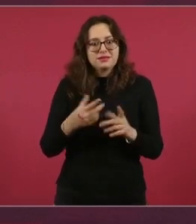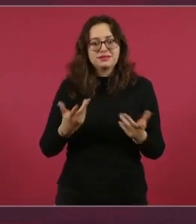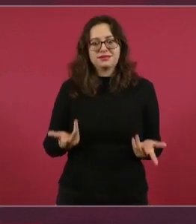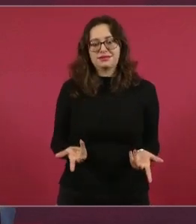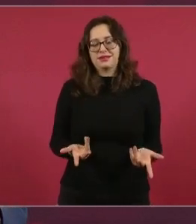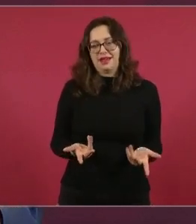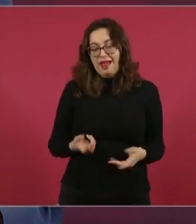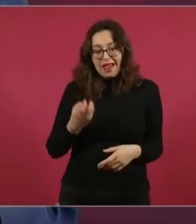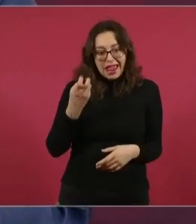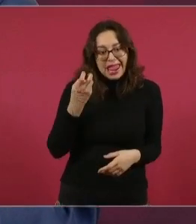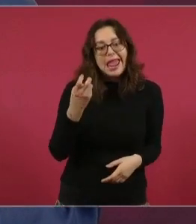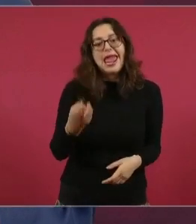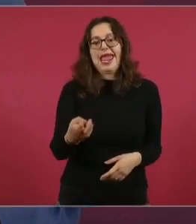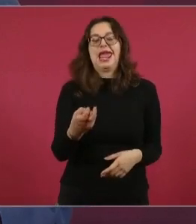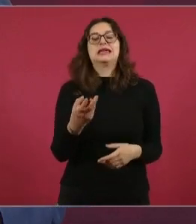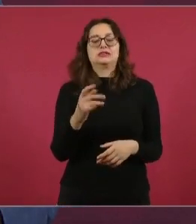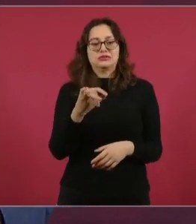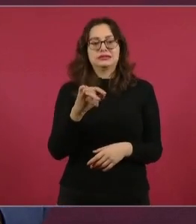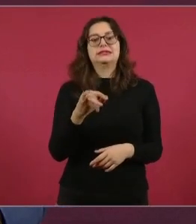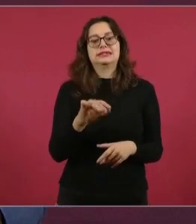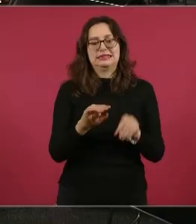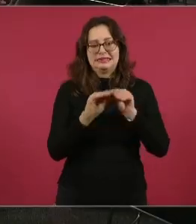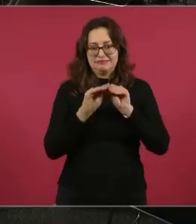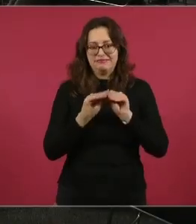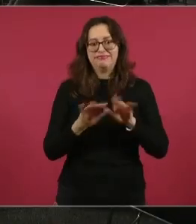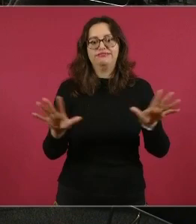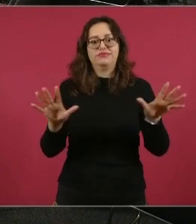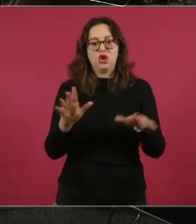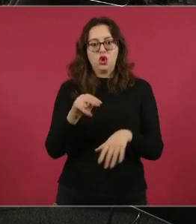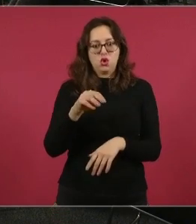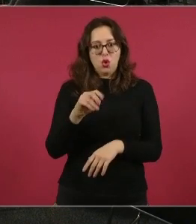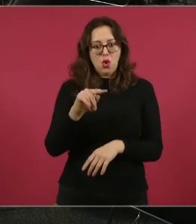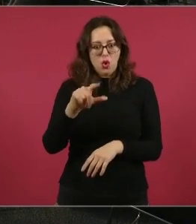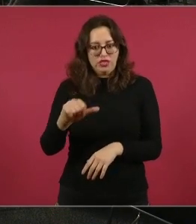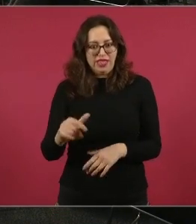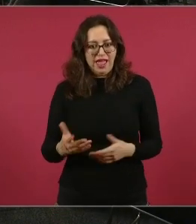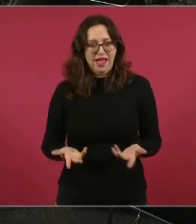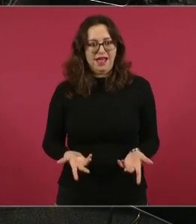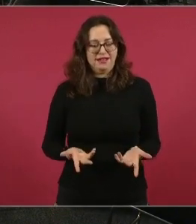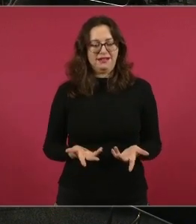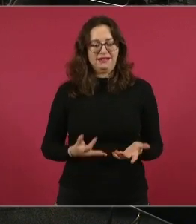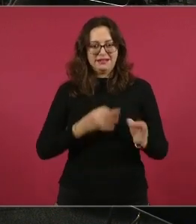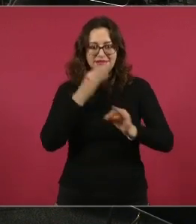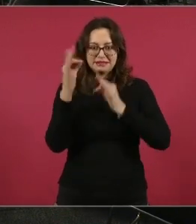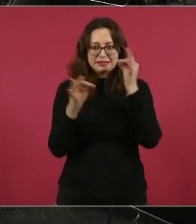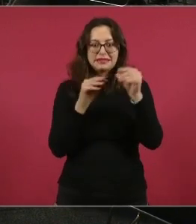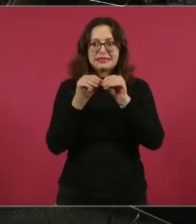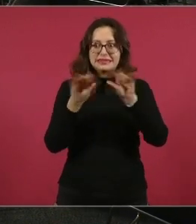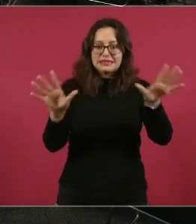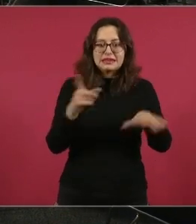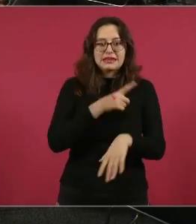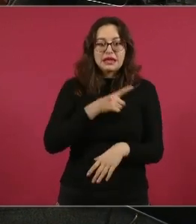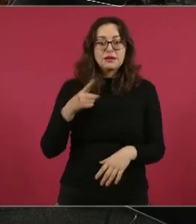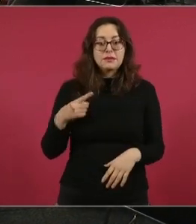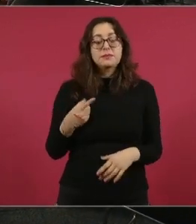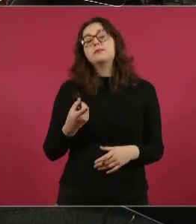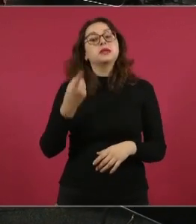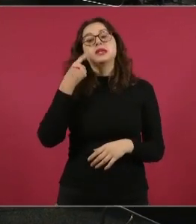¿Por qué no pones la tabla de cómo se había incrementado el